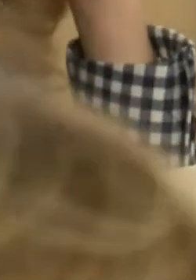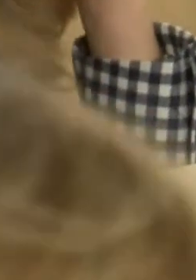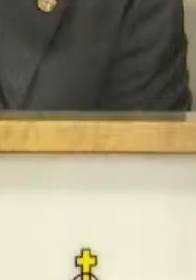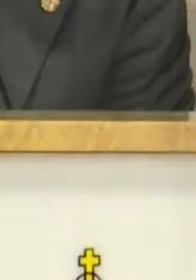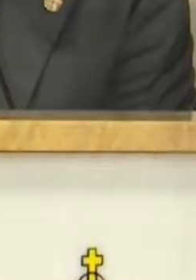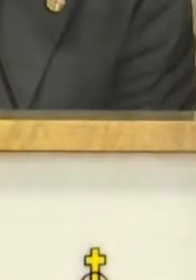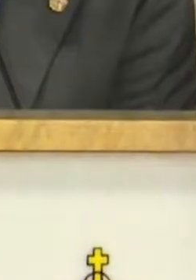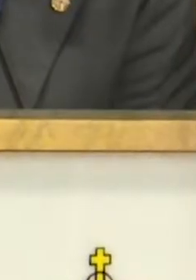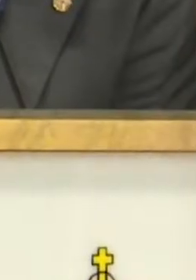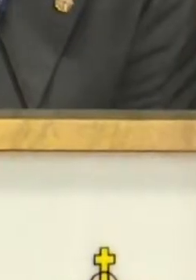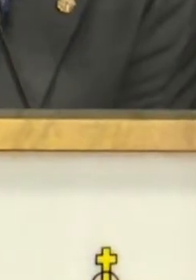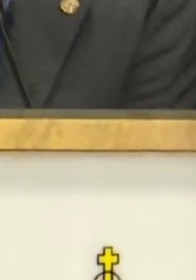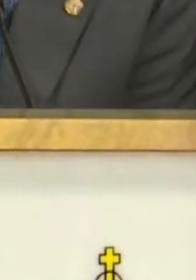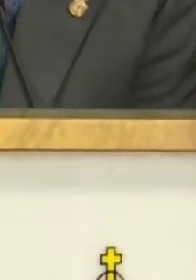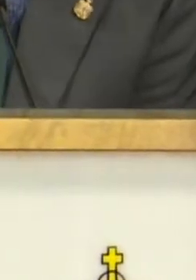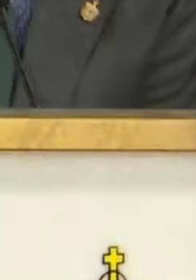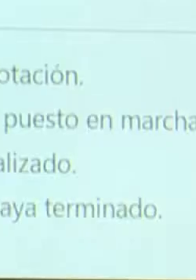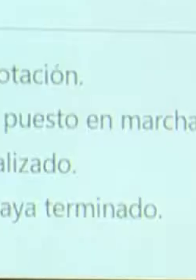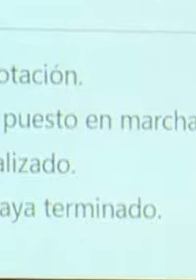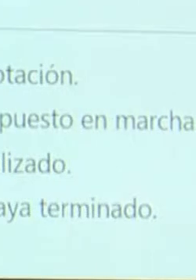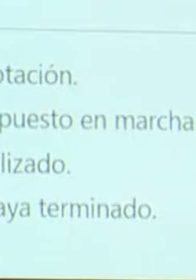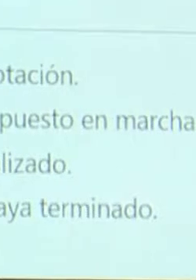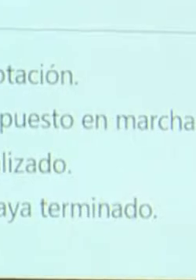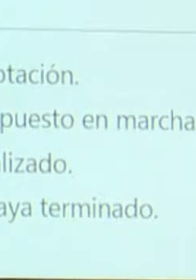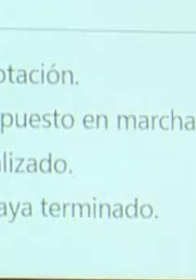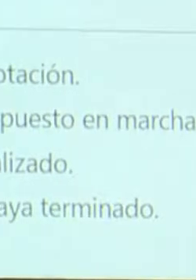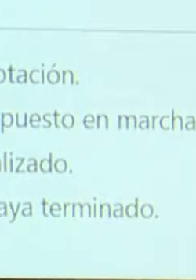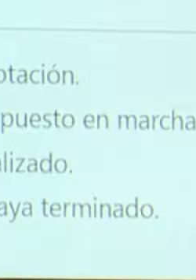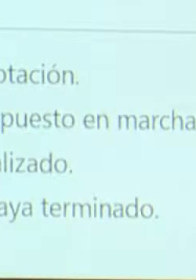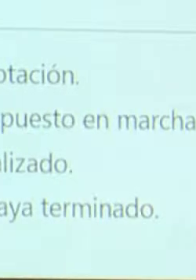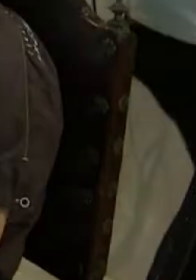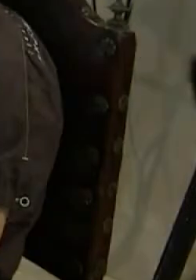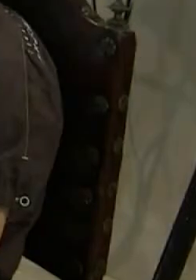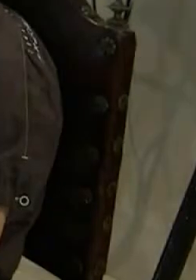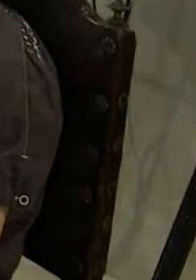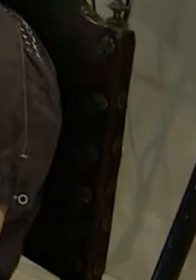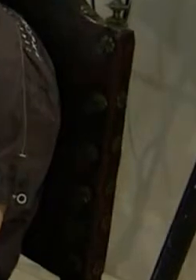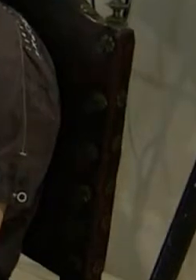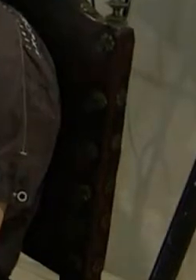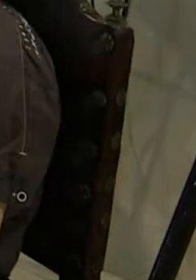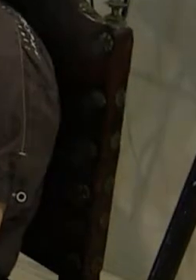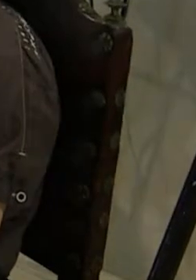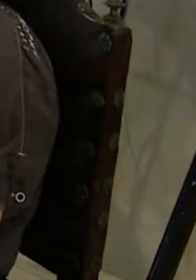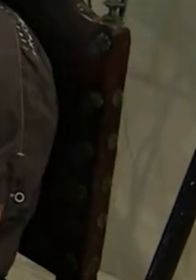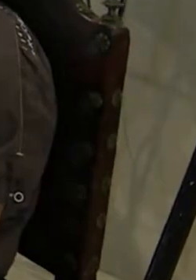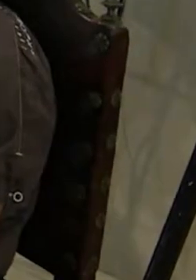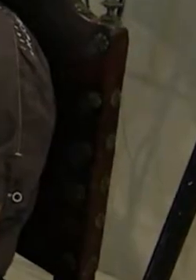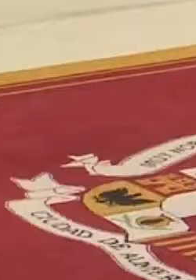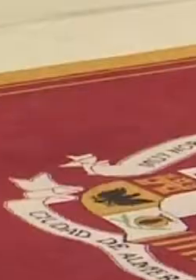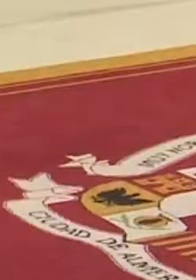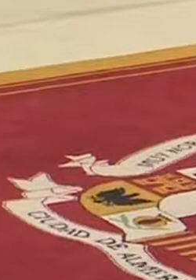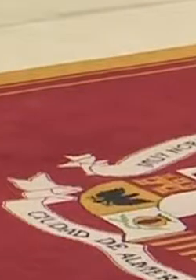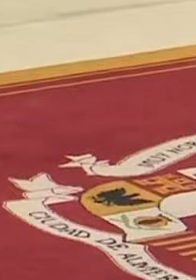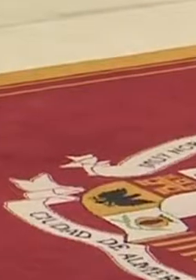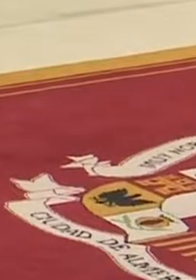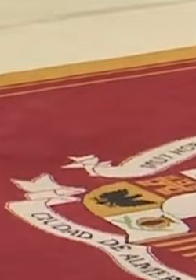superior a los 660.000 euros para obras como la pasarela de pescadería, caminos rurales, en refuerzo en la Rambla de Bellavista o